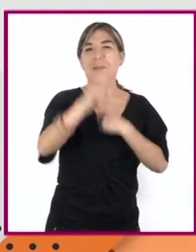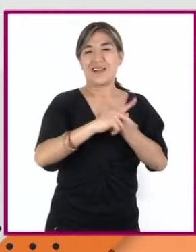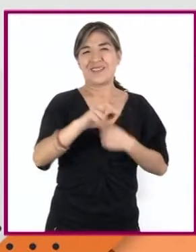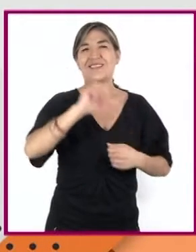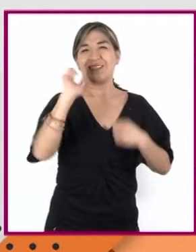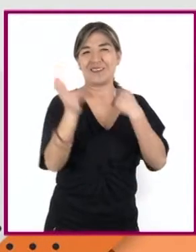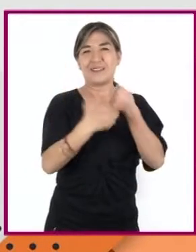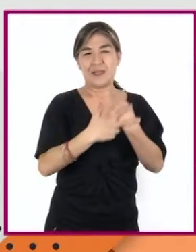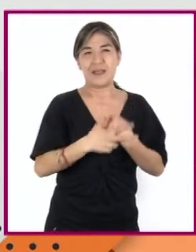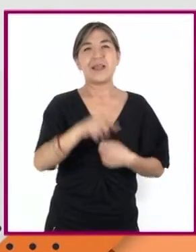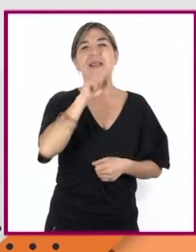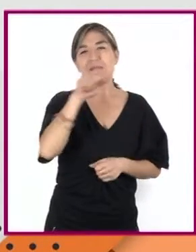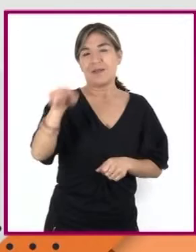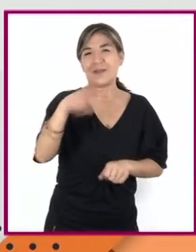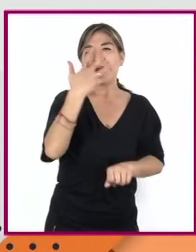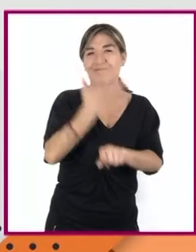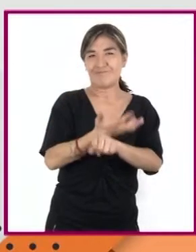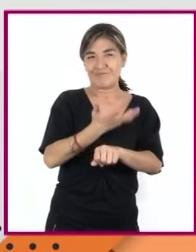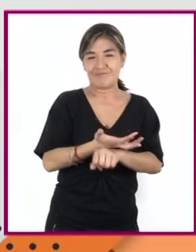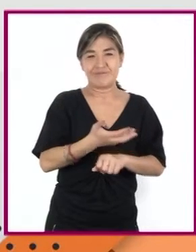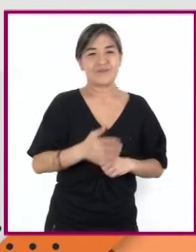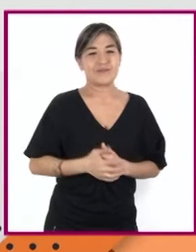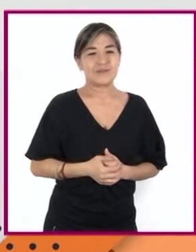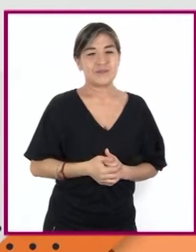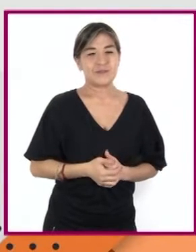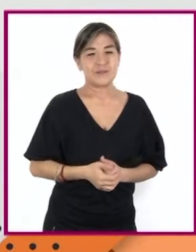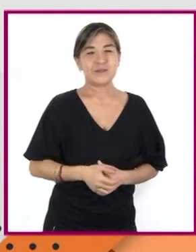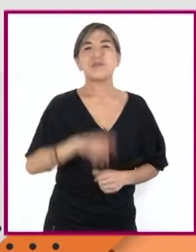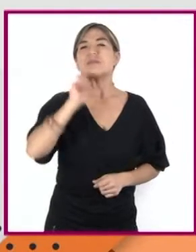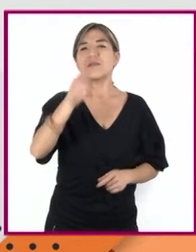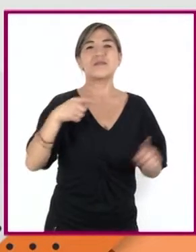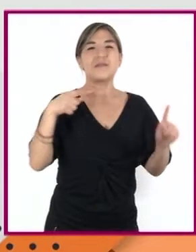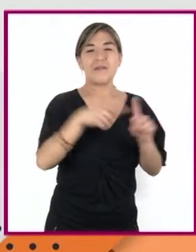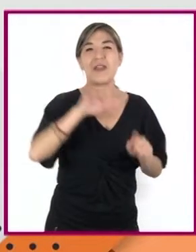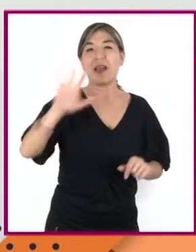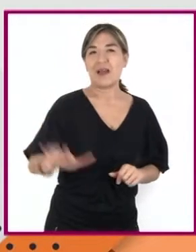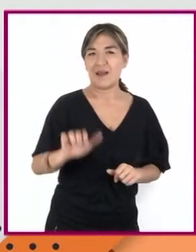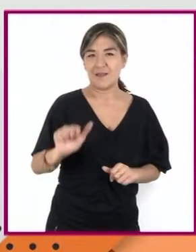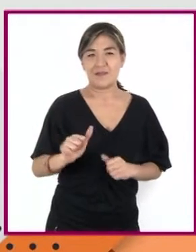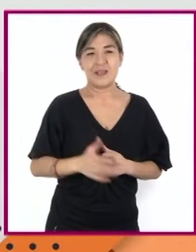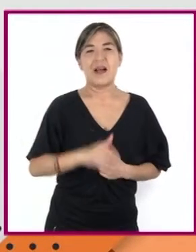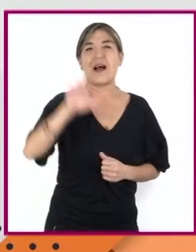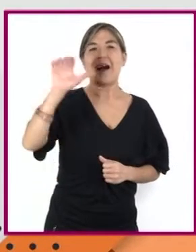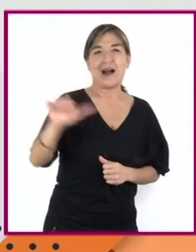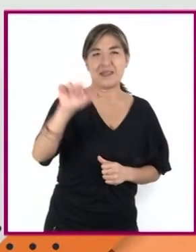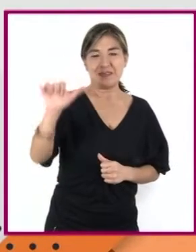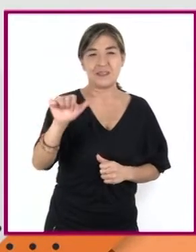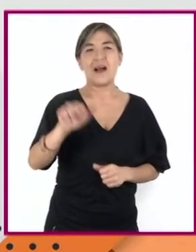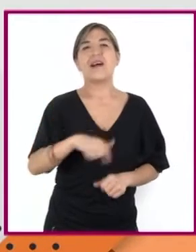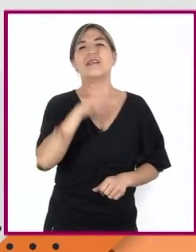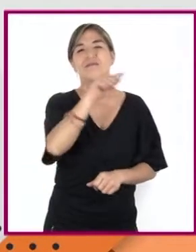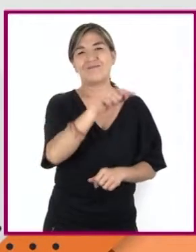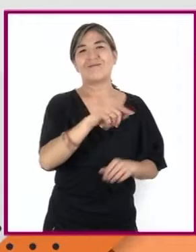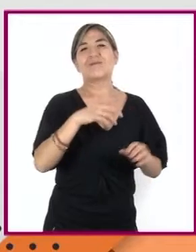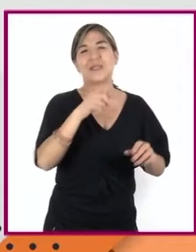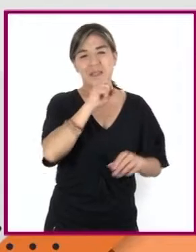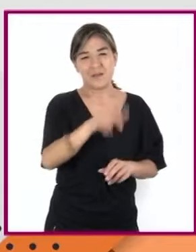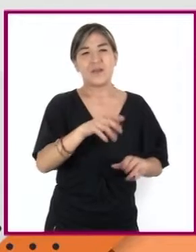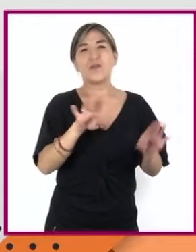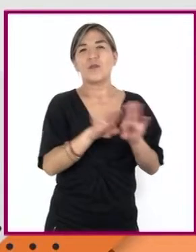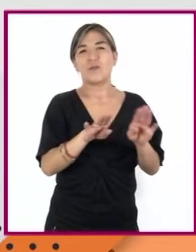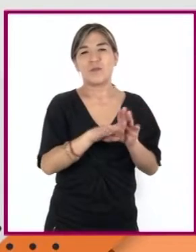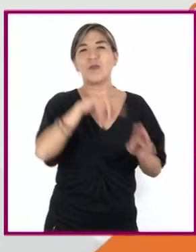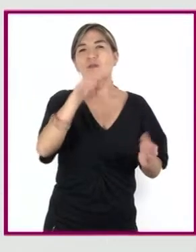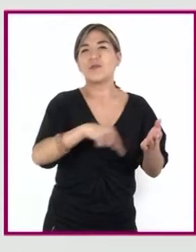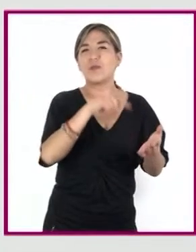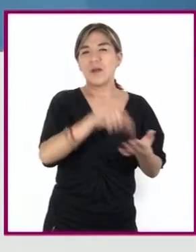y posteriormente Estados Unidos de América se establecieron en África, Asia y América debido a su riqueza